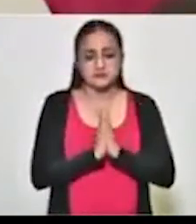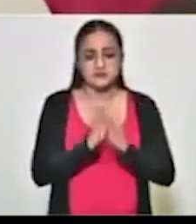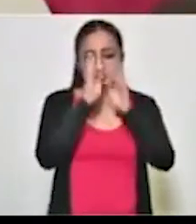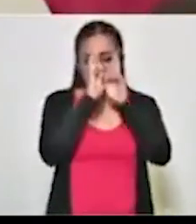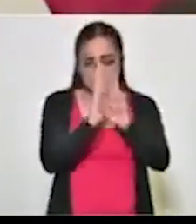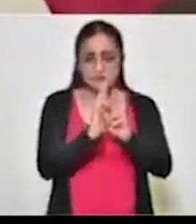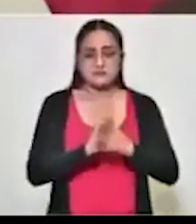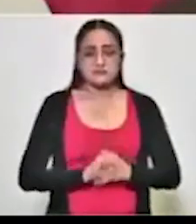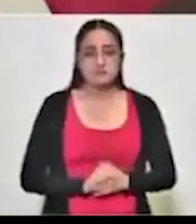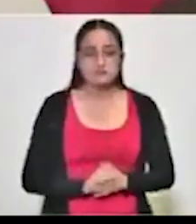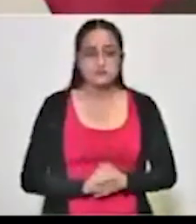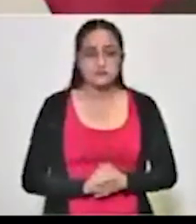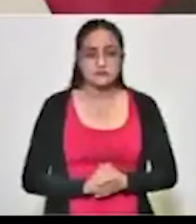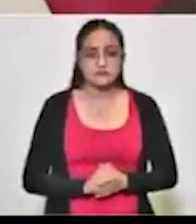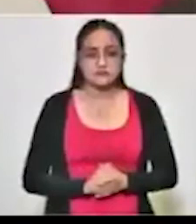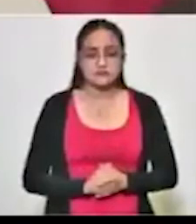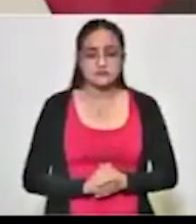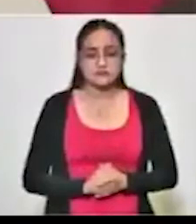Respetemos.